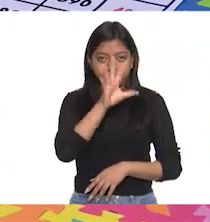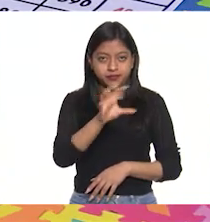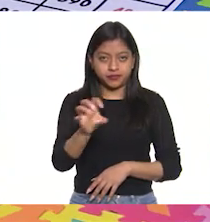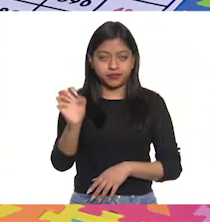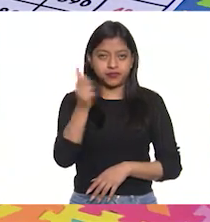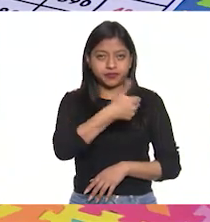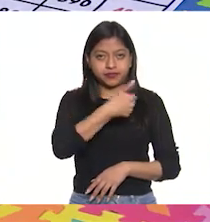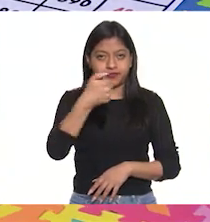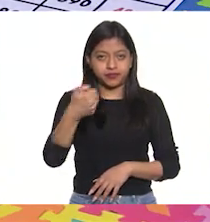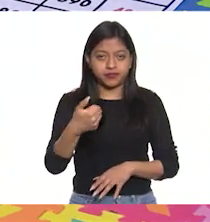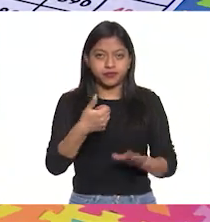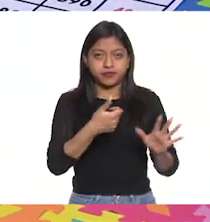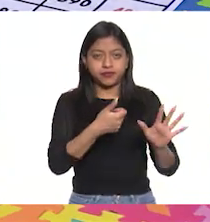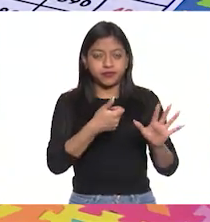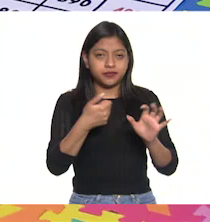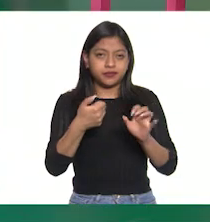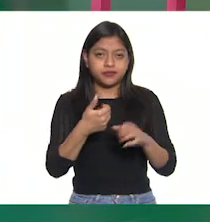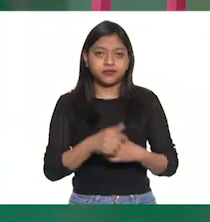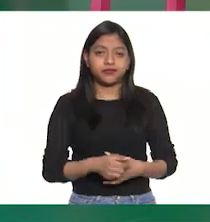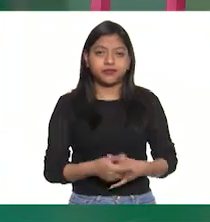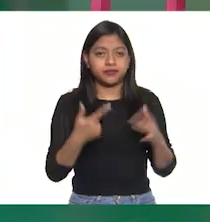500, 600,